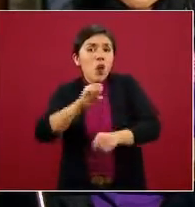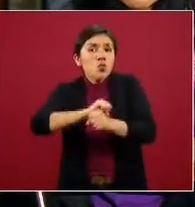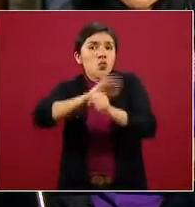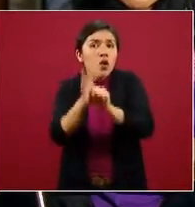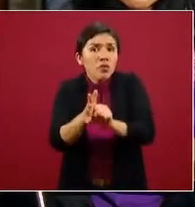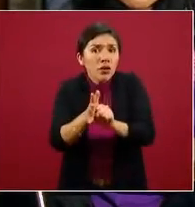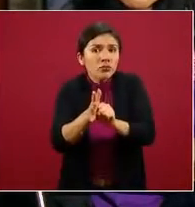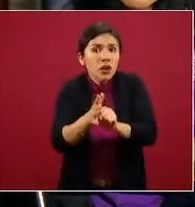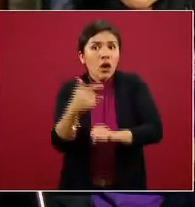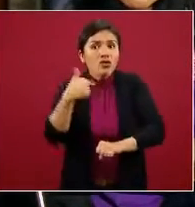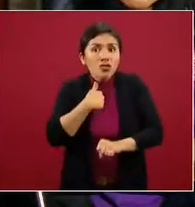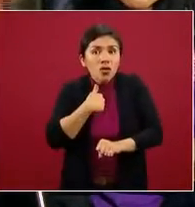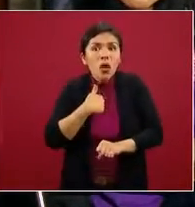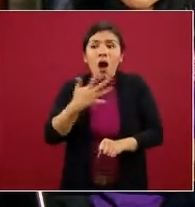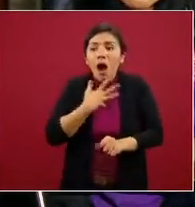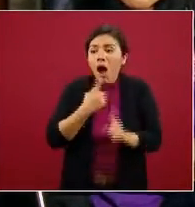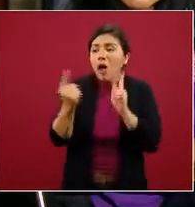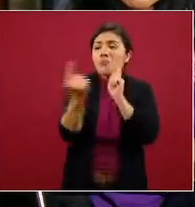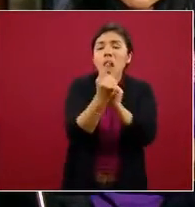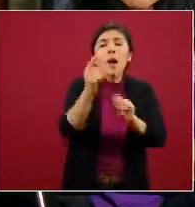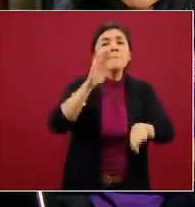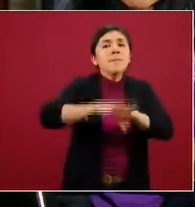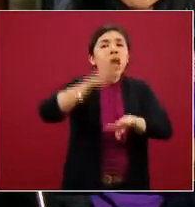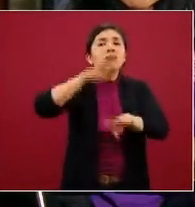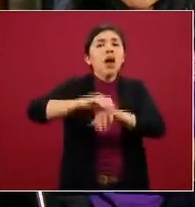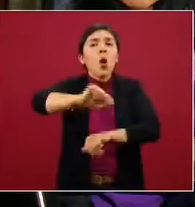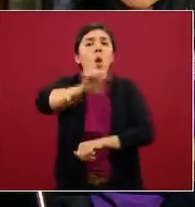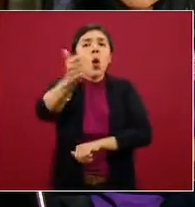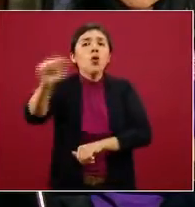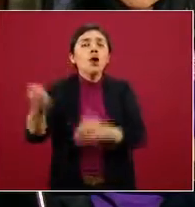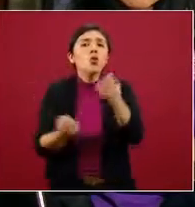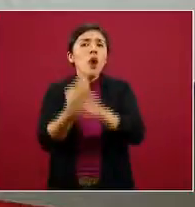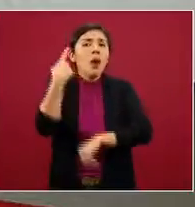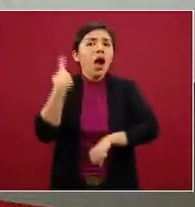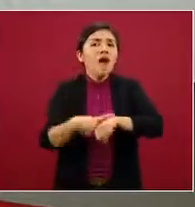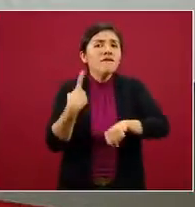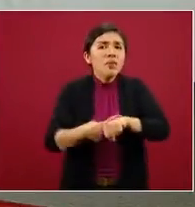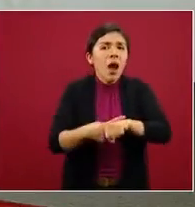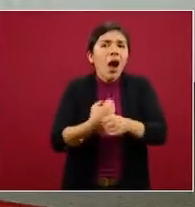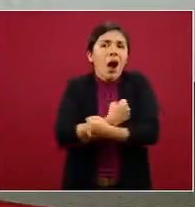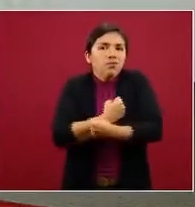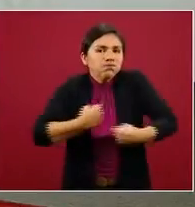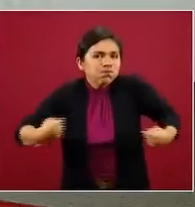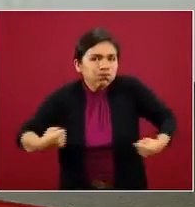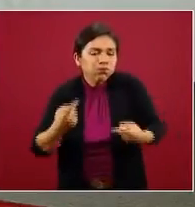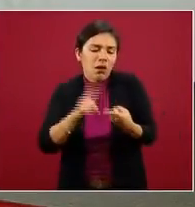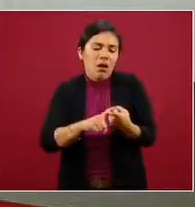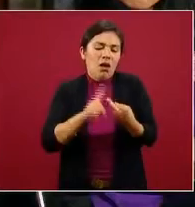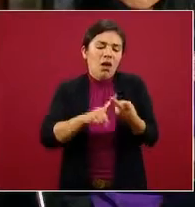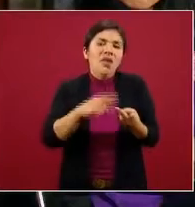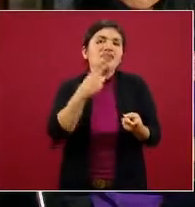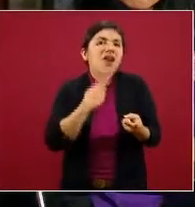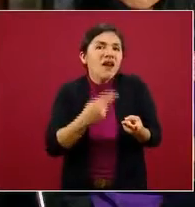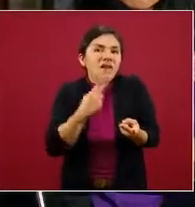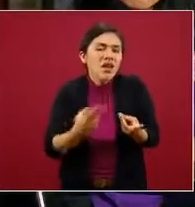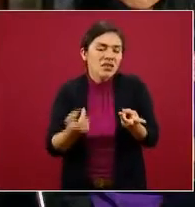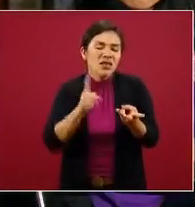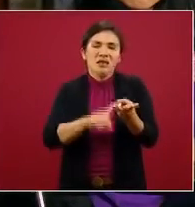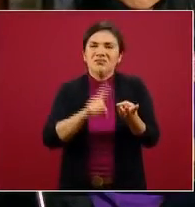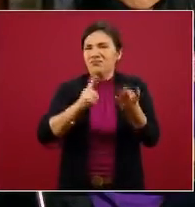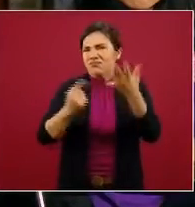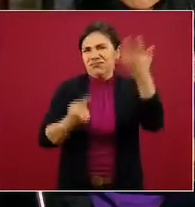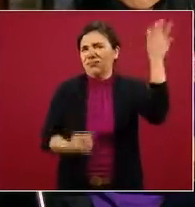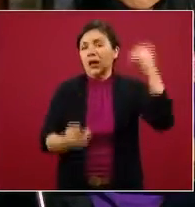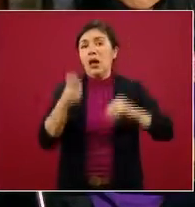además vamos a convivir con otras epidemias que ya las tenemos, de obesidad, de diabetes, y esto lo que